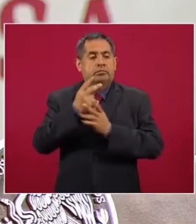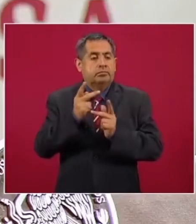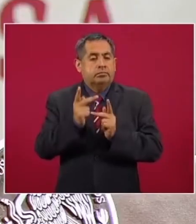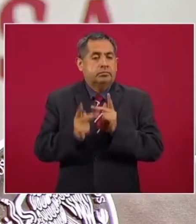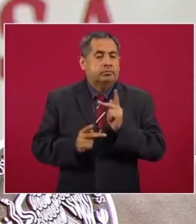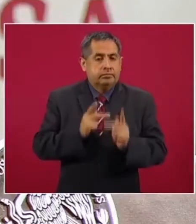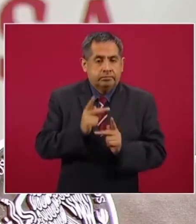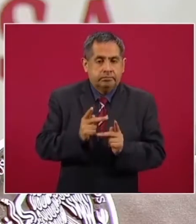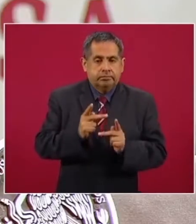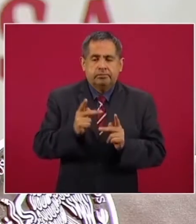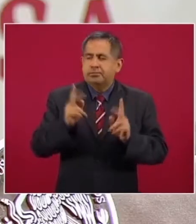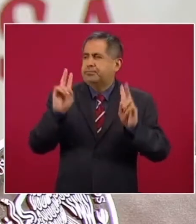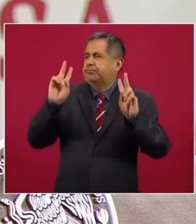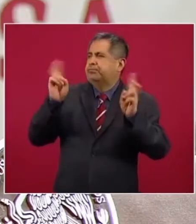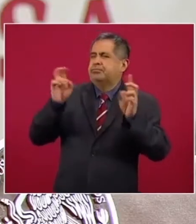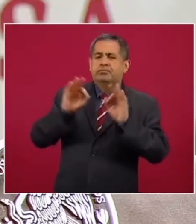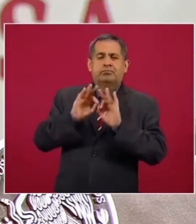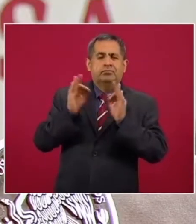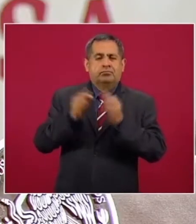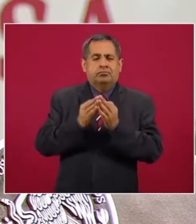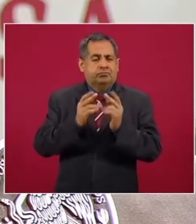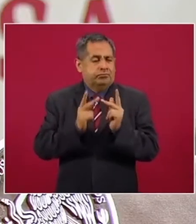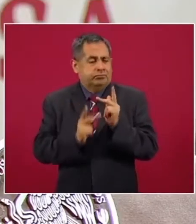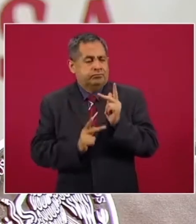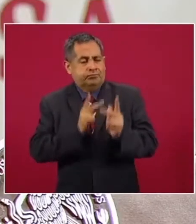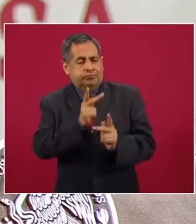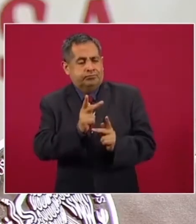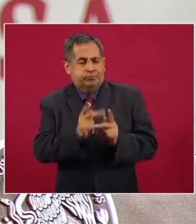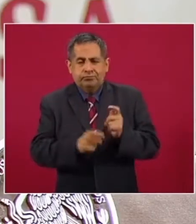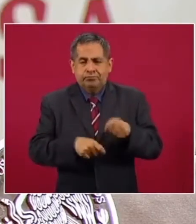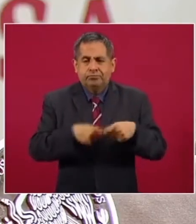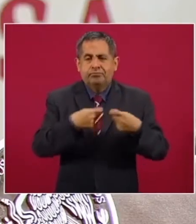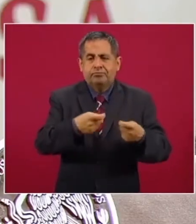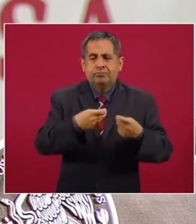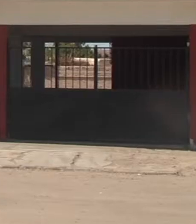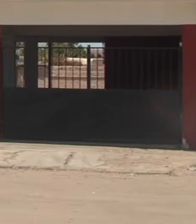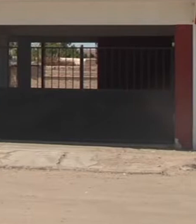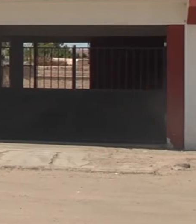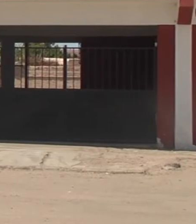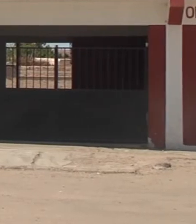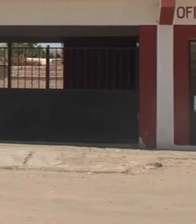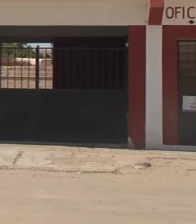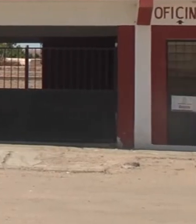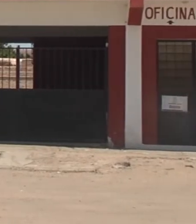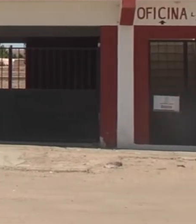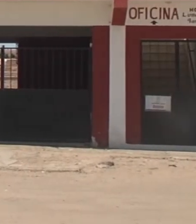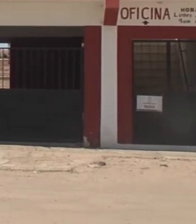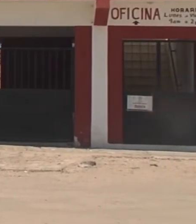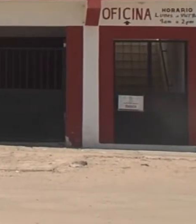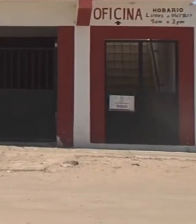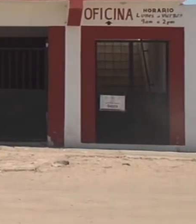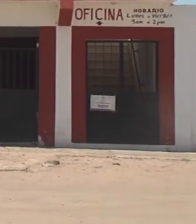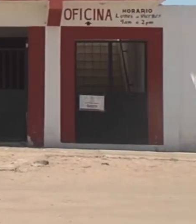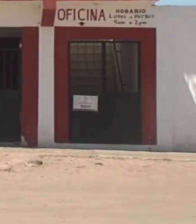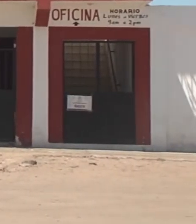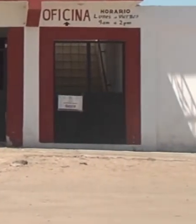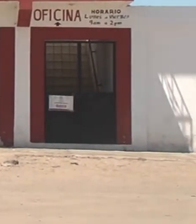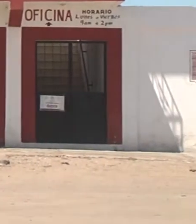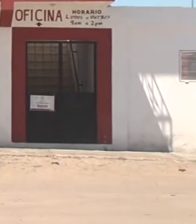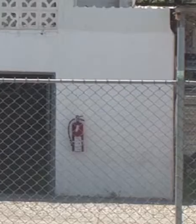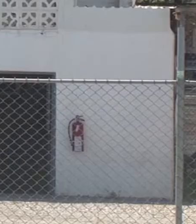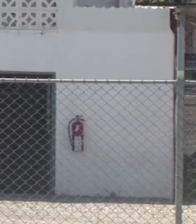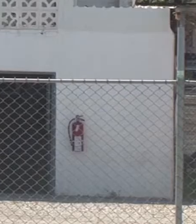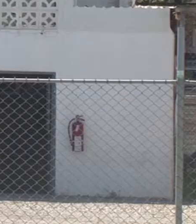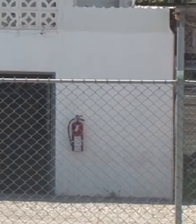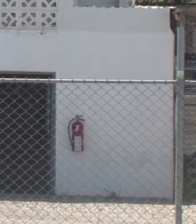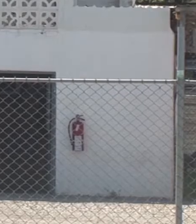a pesar de que el presidente de méxico andrés manuel lópez obrador ha señalado que la reelección de sus militantes en contra de los principios democráticos de morena más